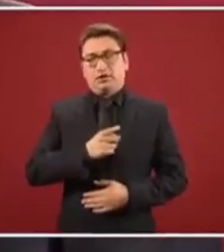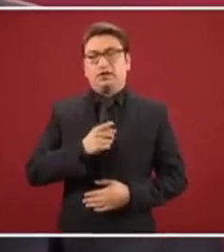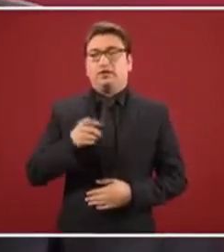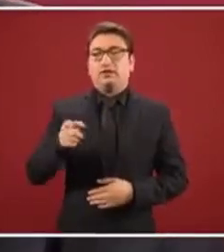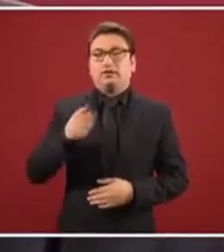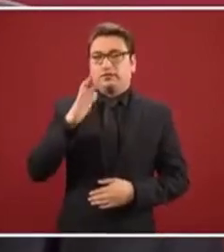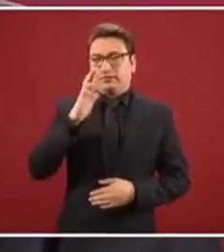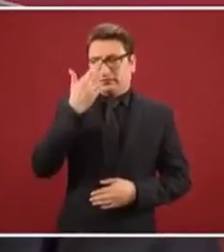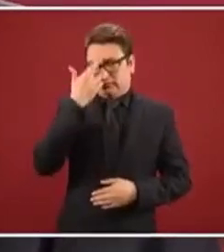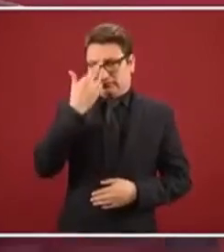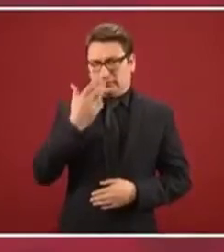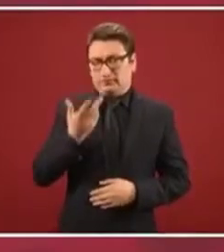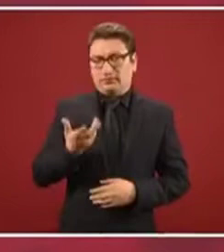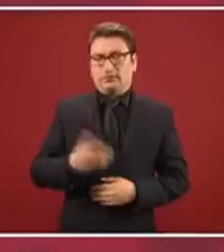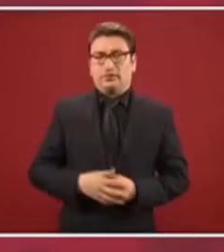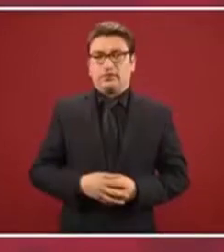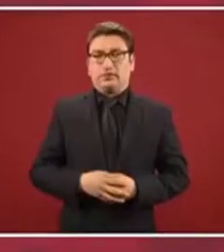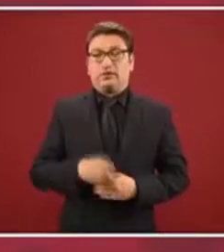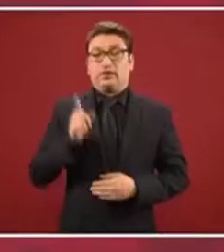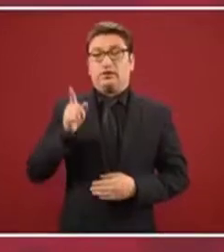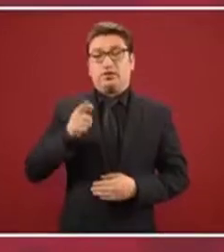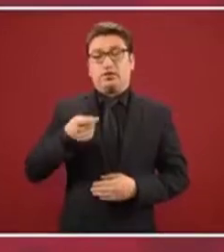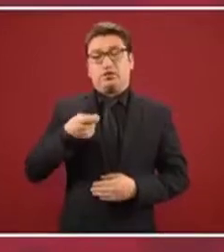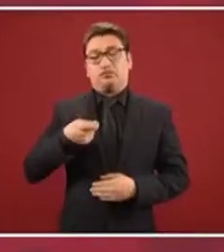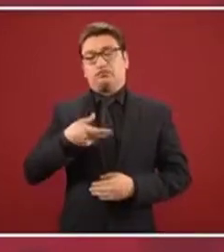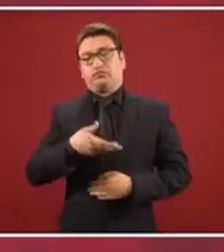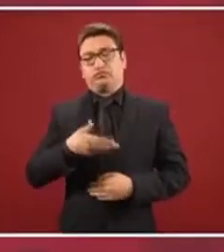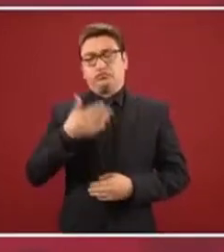crear de manera unilateral